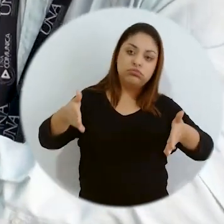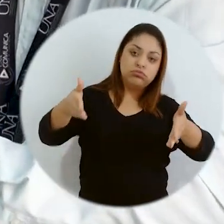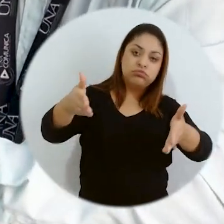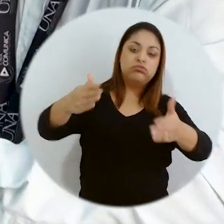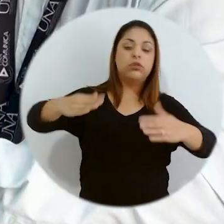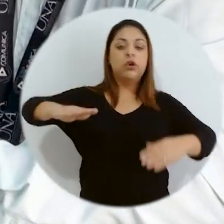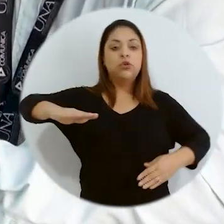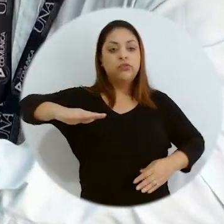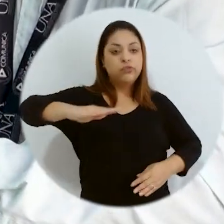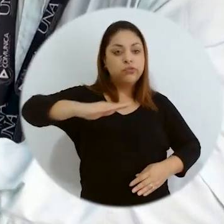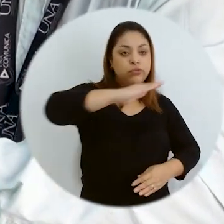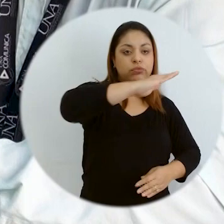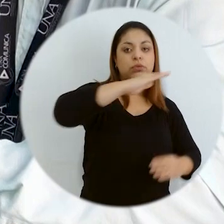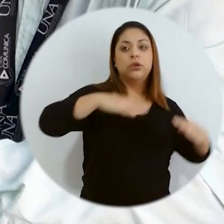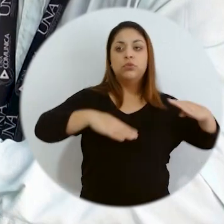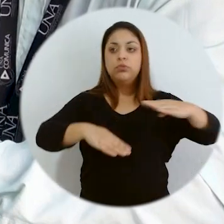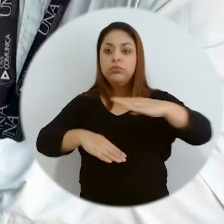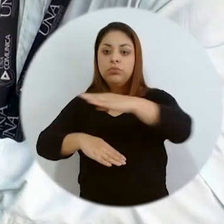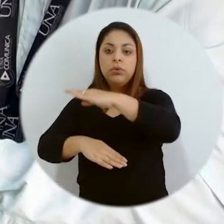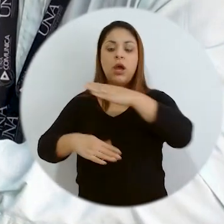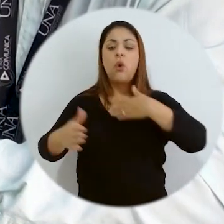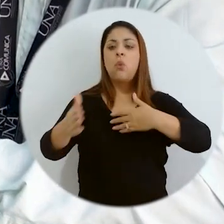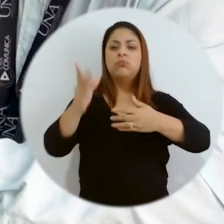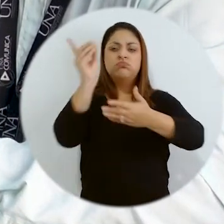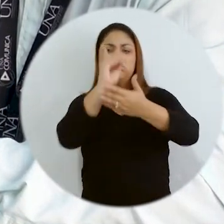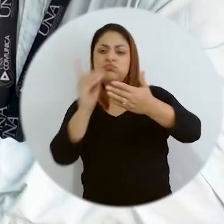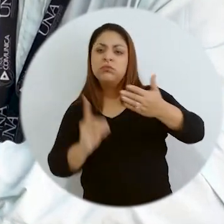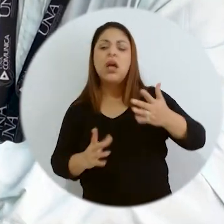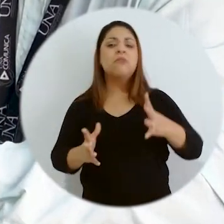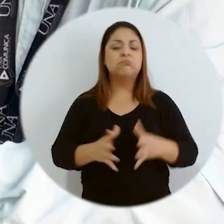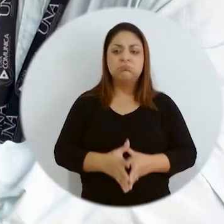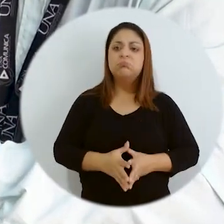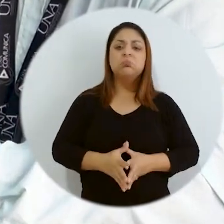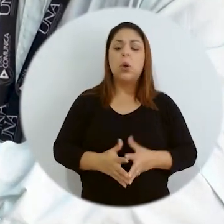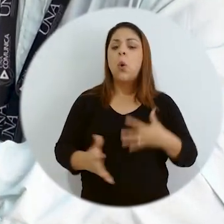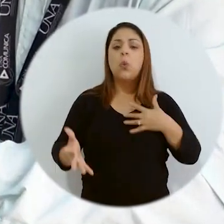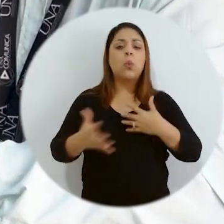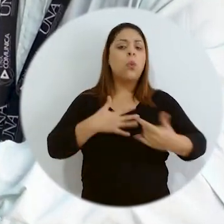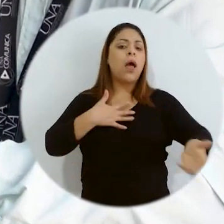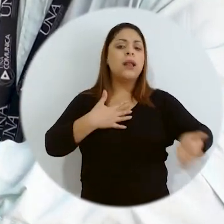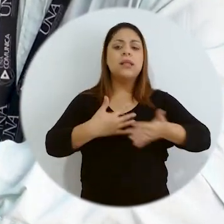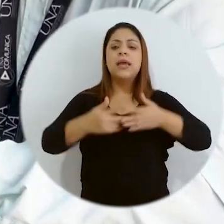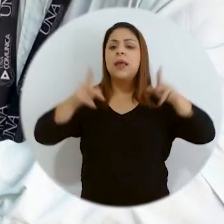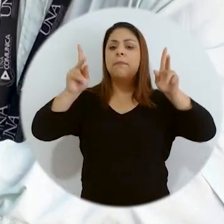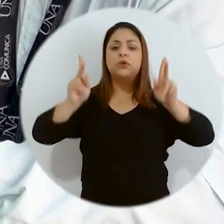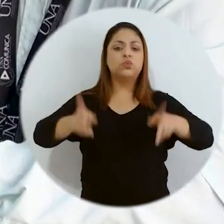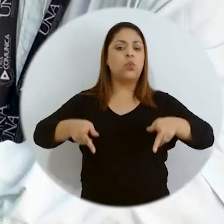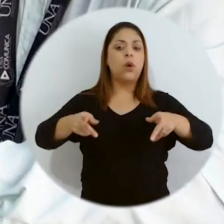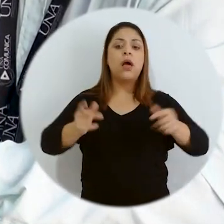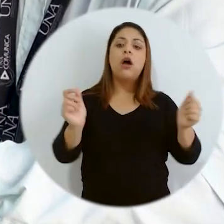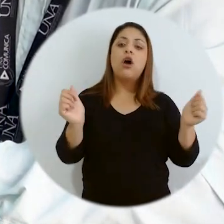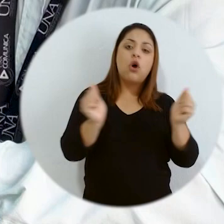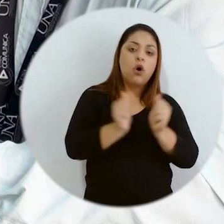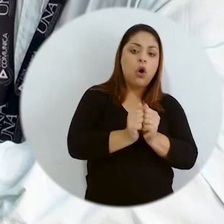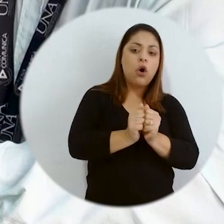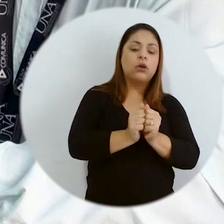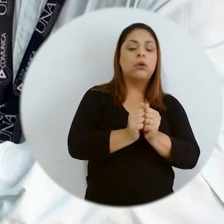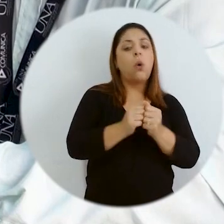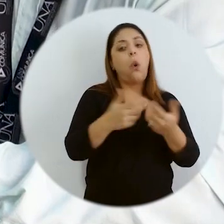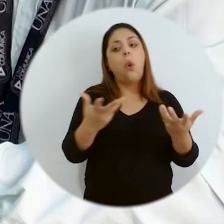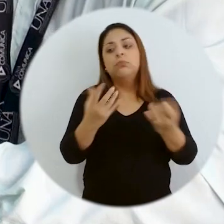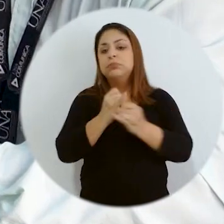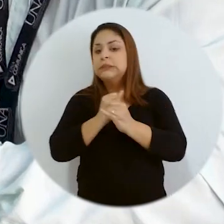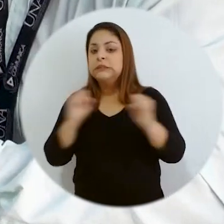pensar, ¿verdad? Desde cómo lo diseño, que cualquier tipo de persona con o sin discapacidad puede hacer uso de ese